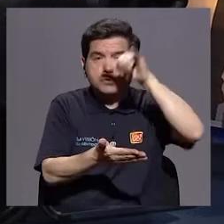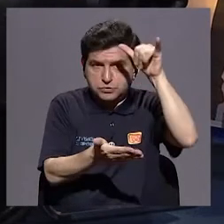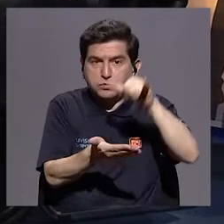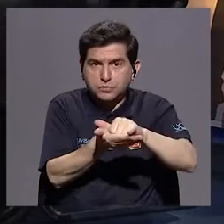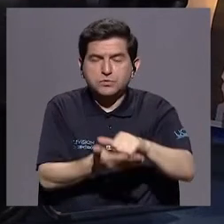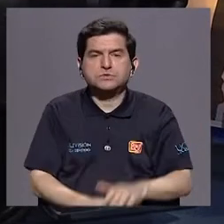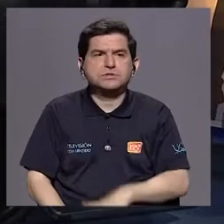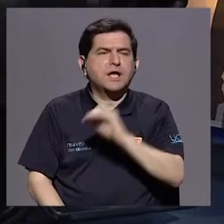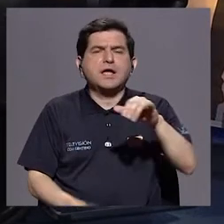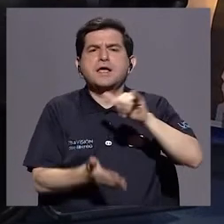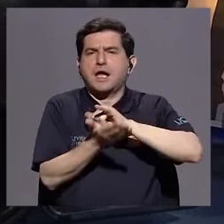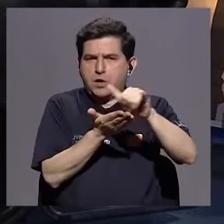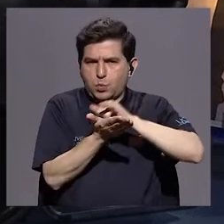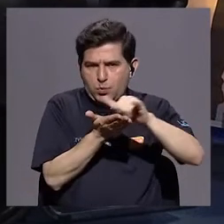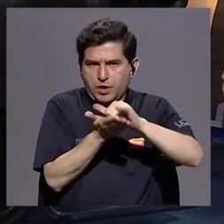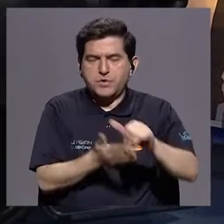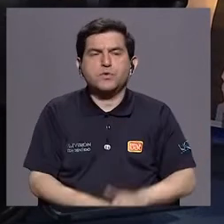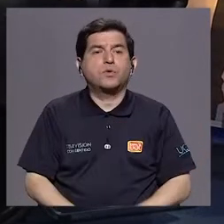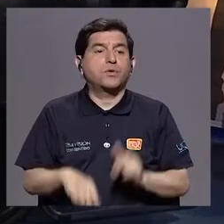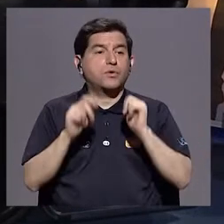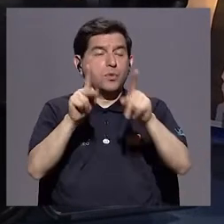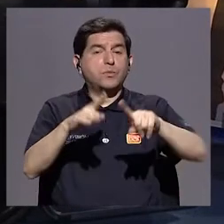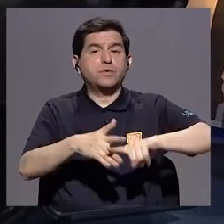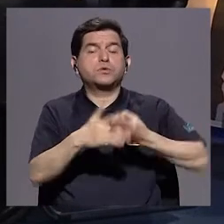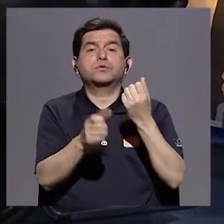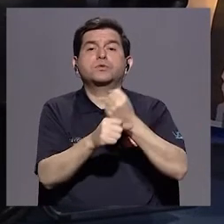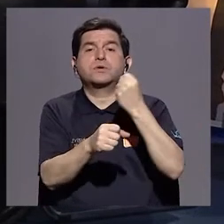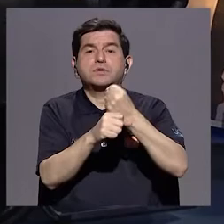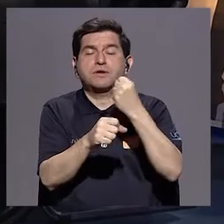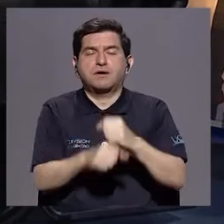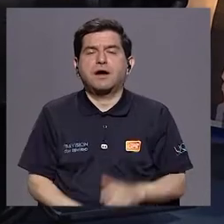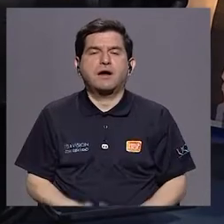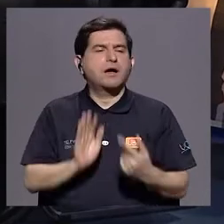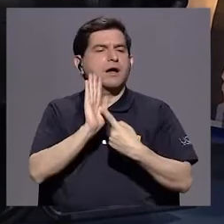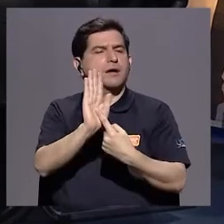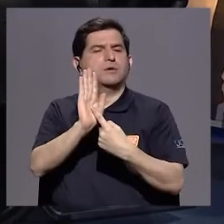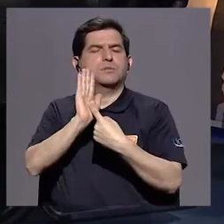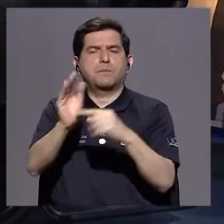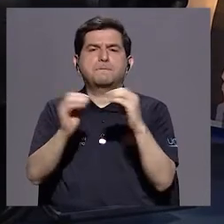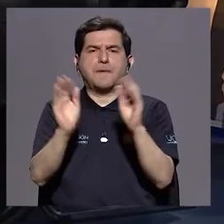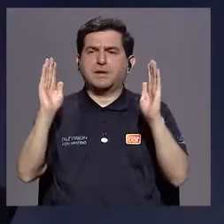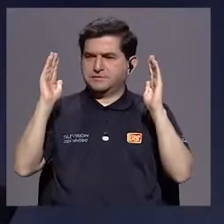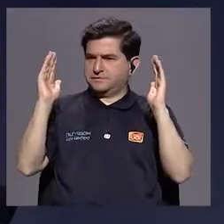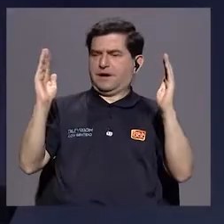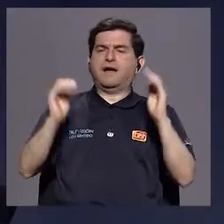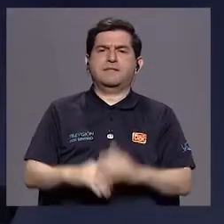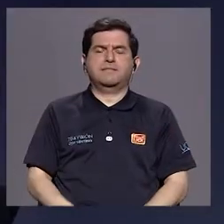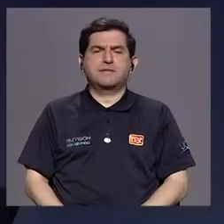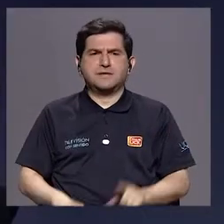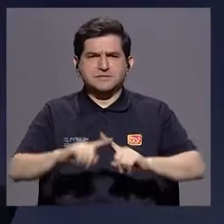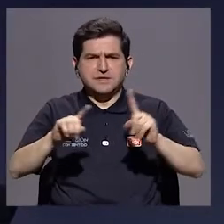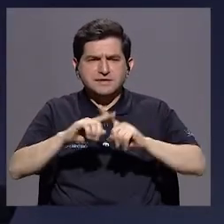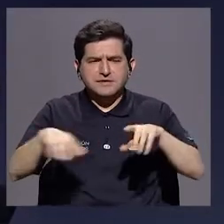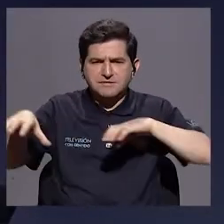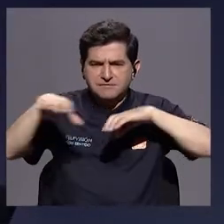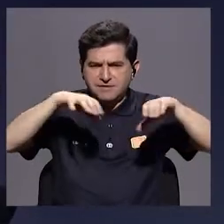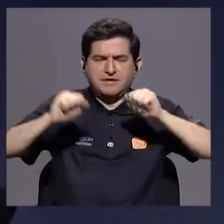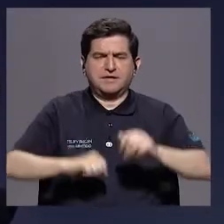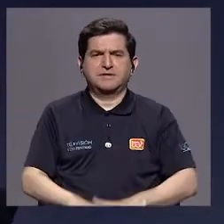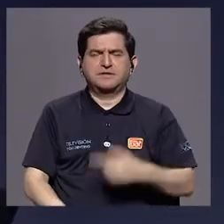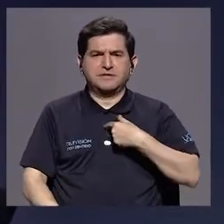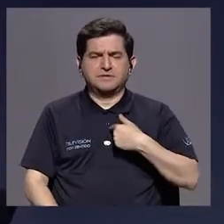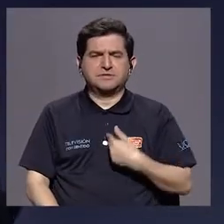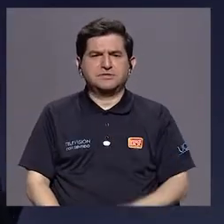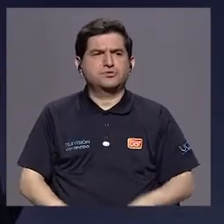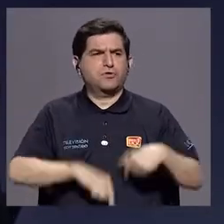y en nueva york' y tuve la oportunidad de empezar a trabajar como en exhibiciones un poco más grandes y en bienales y me terminé